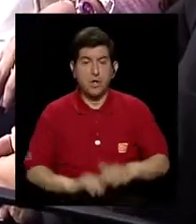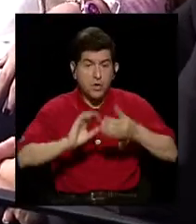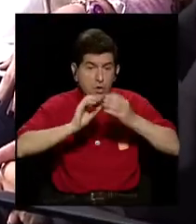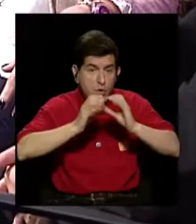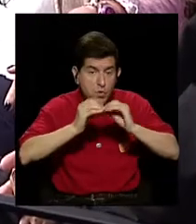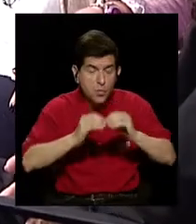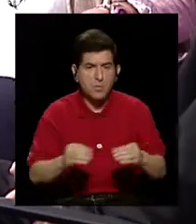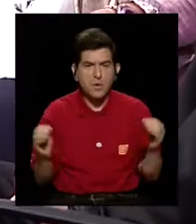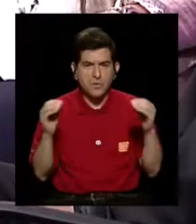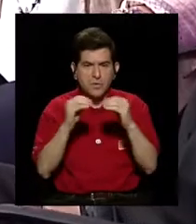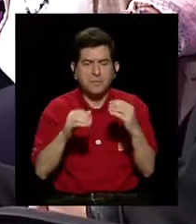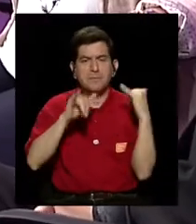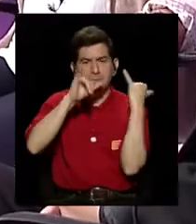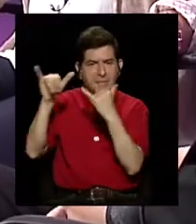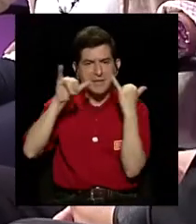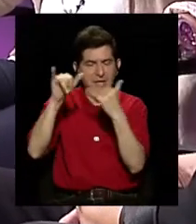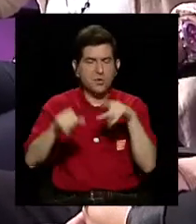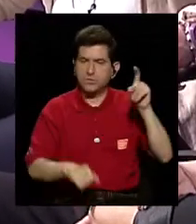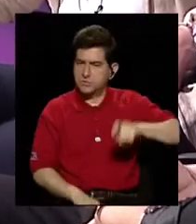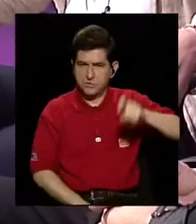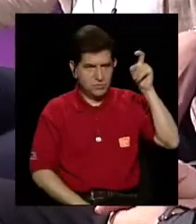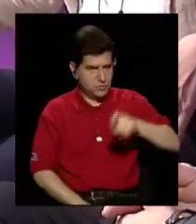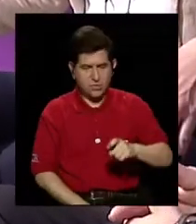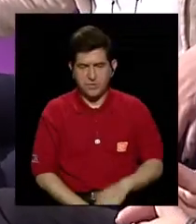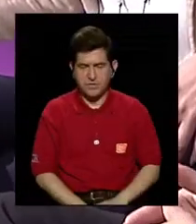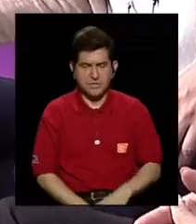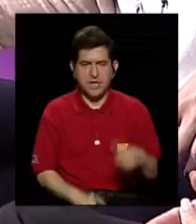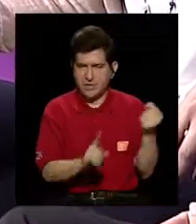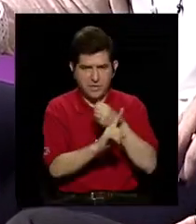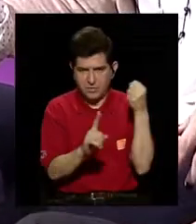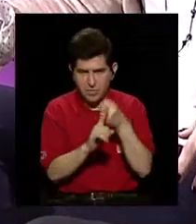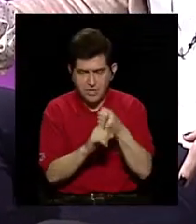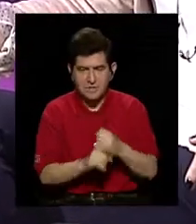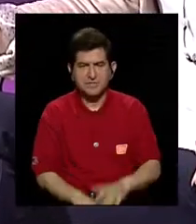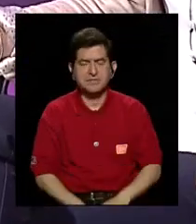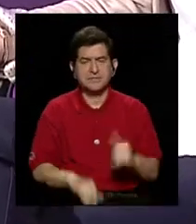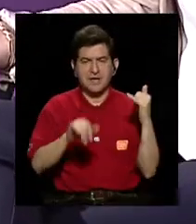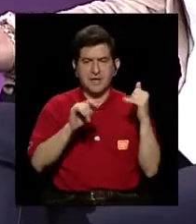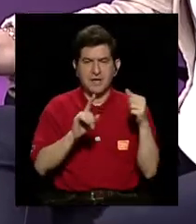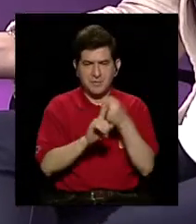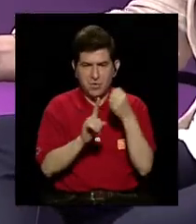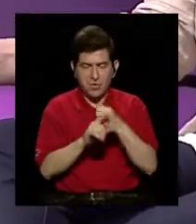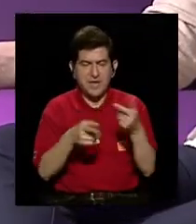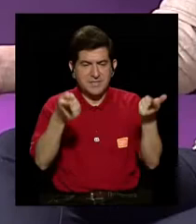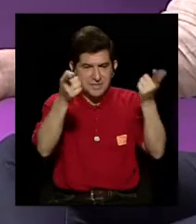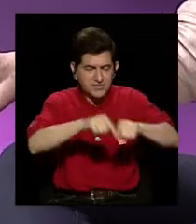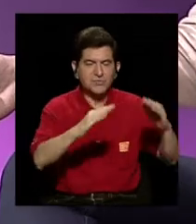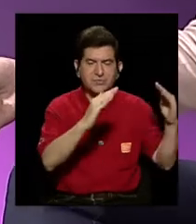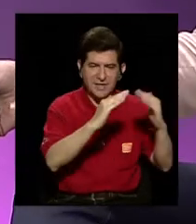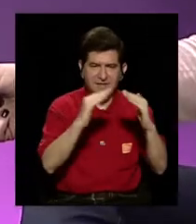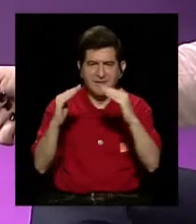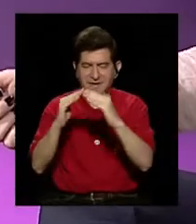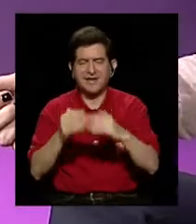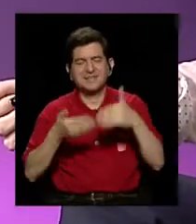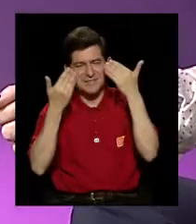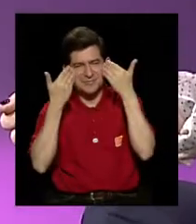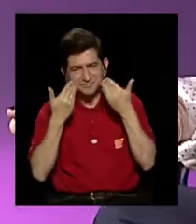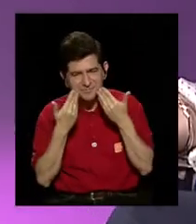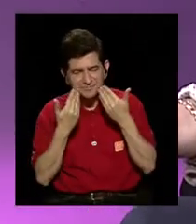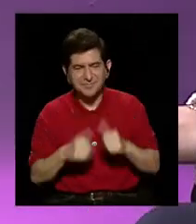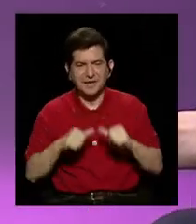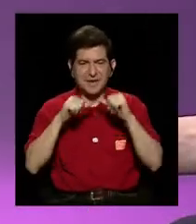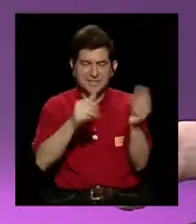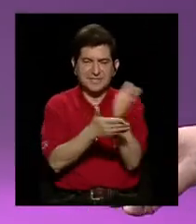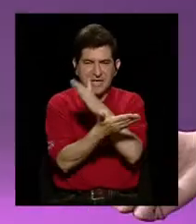Tenemos datos de que hubo más denuncias, no necesariamente que hubo más violencia, porque la violencia está ahí y se dan las casas,